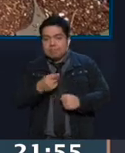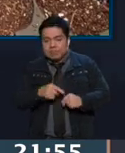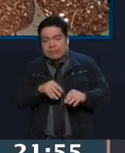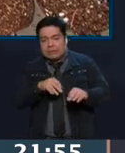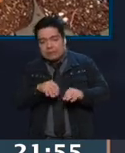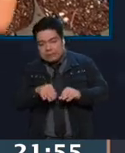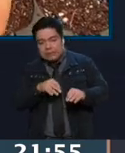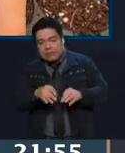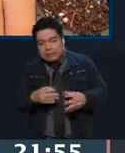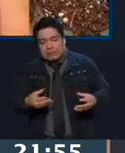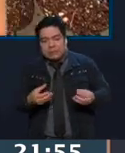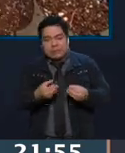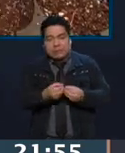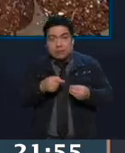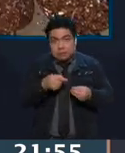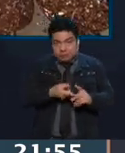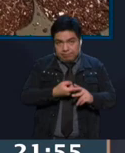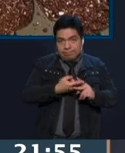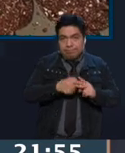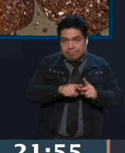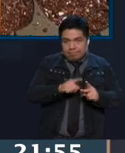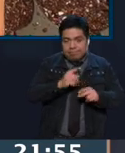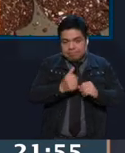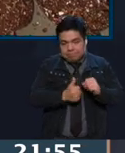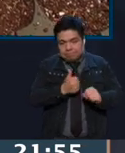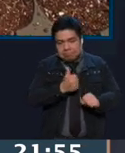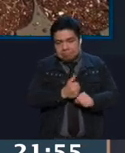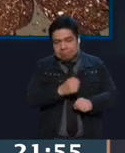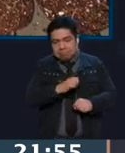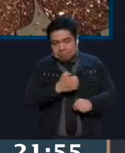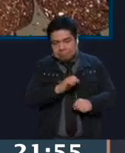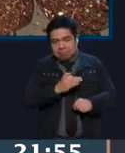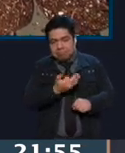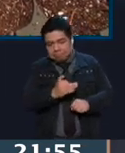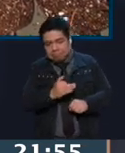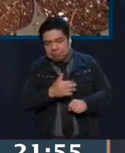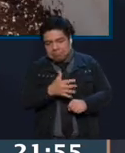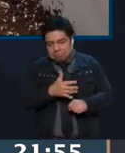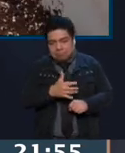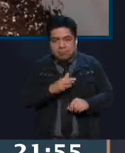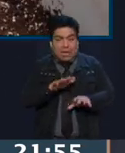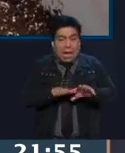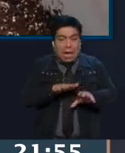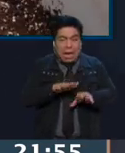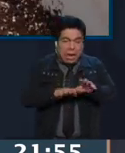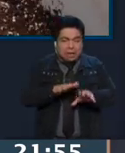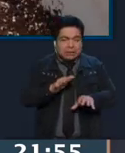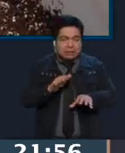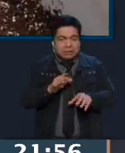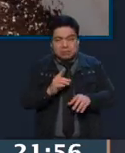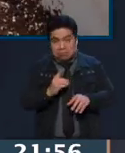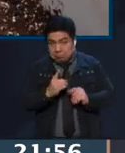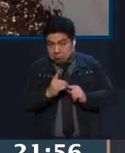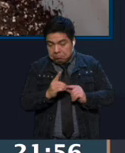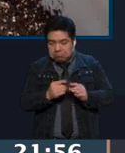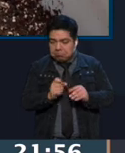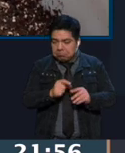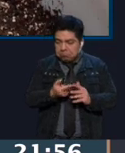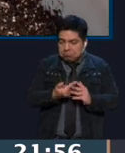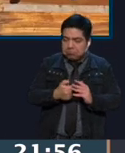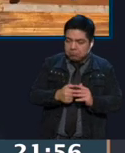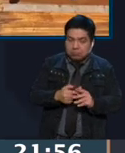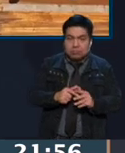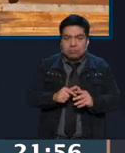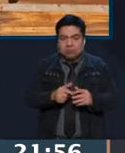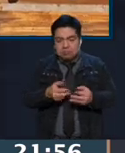coinciden justo con el inicio del año, que es más o menos entre enero, febrero, a veces algunos empiezan desde diciembre. Se empieza a